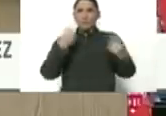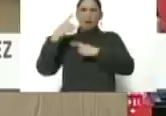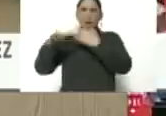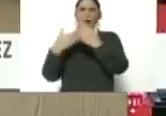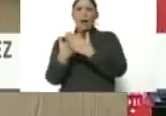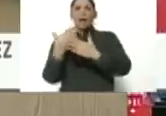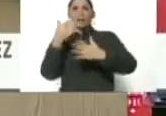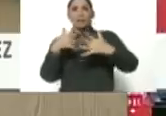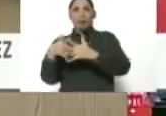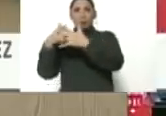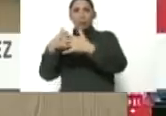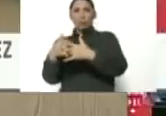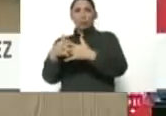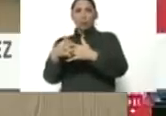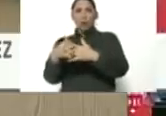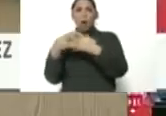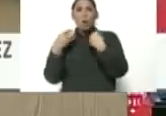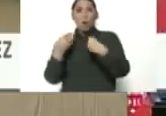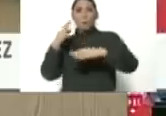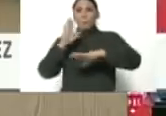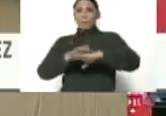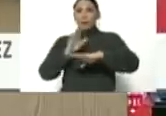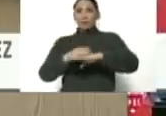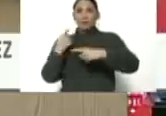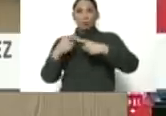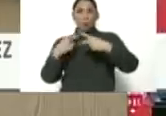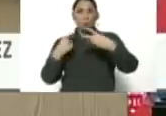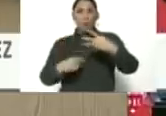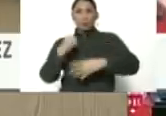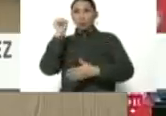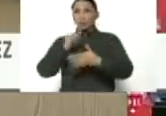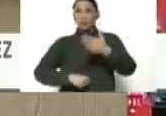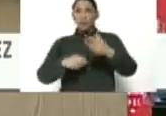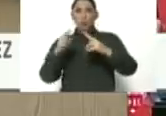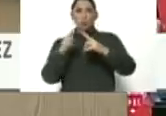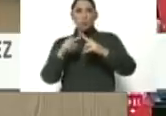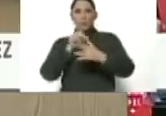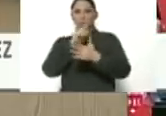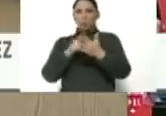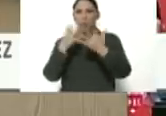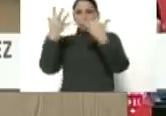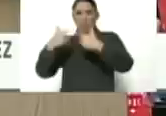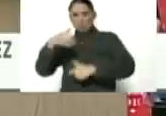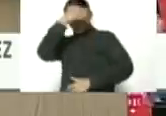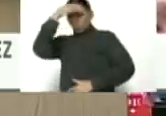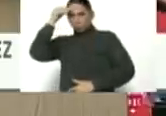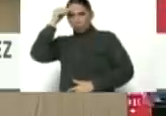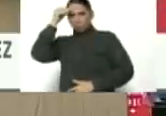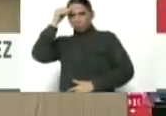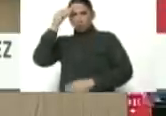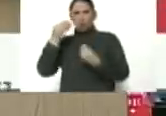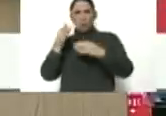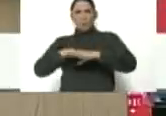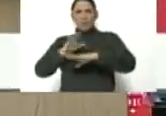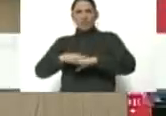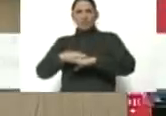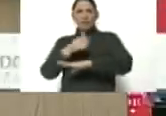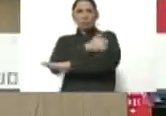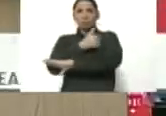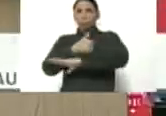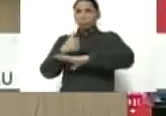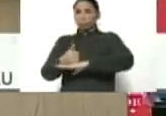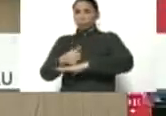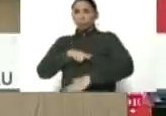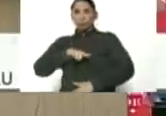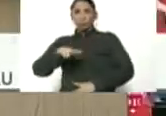Unidos de Norteamérica. ¿Cómo ocurre todo eso sin conocimiento absoluto de la administración de Donald Trump, ni de las autoridades aeronáuticas, ni